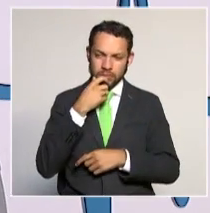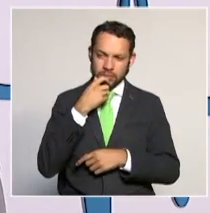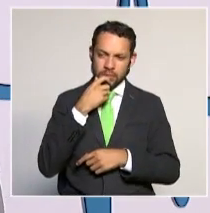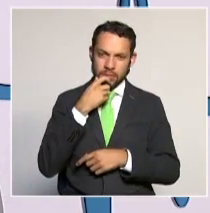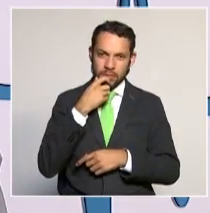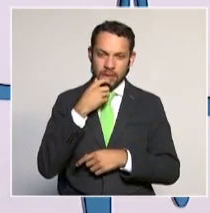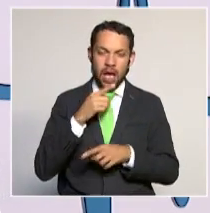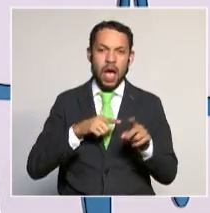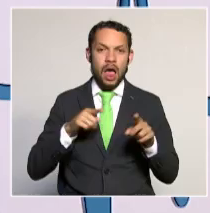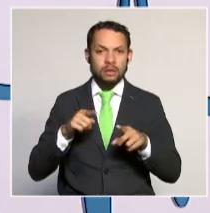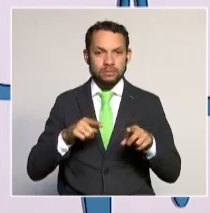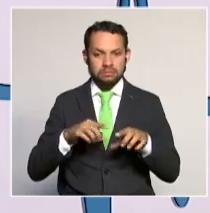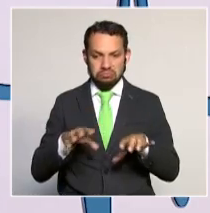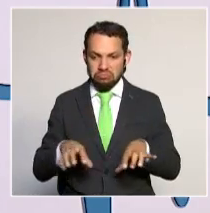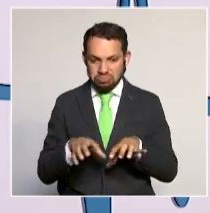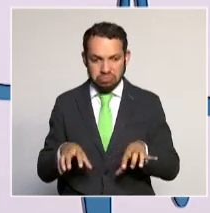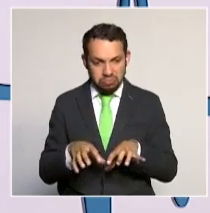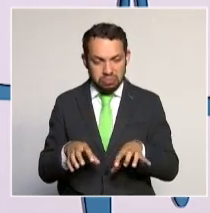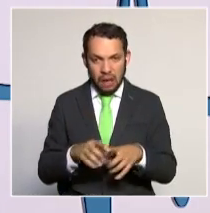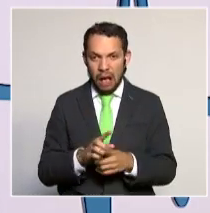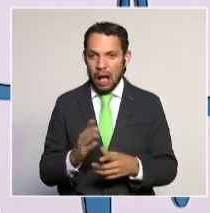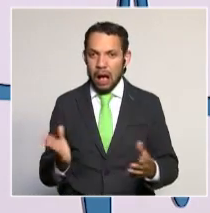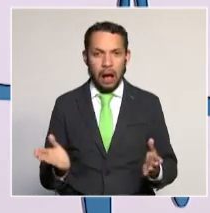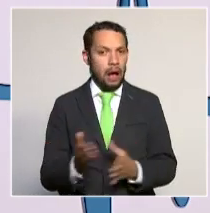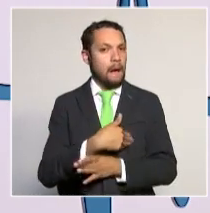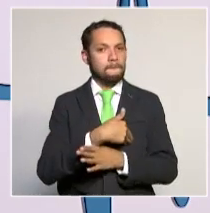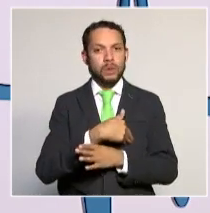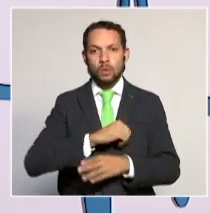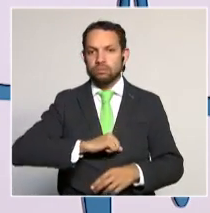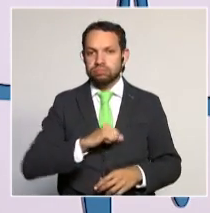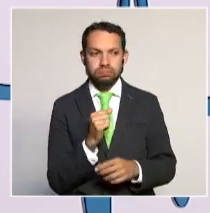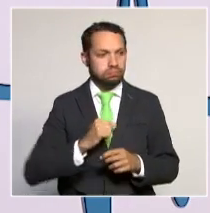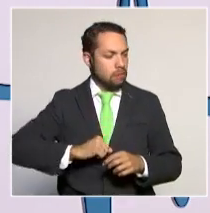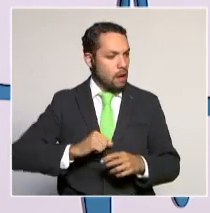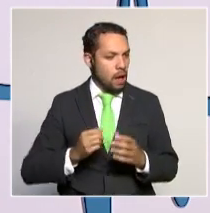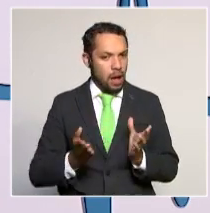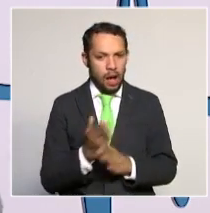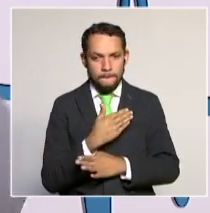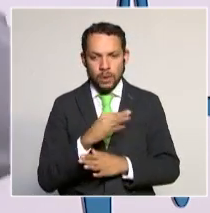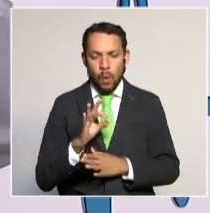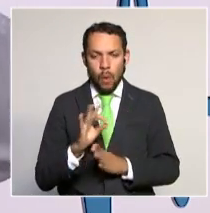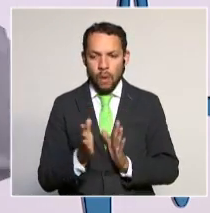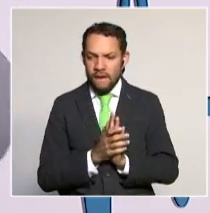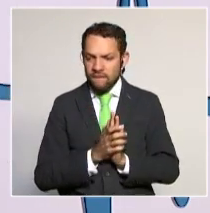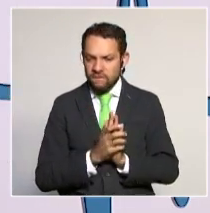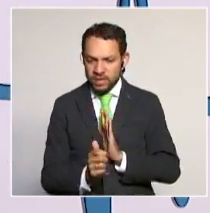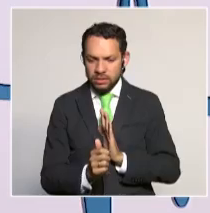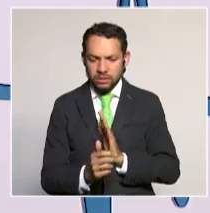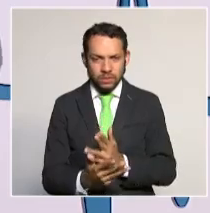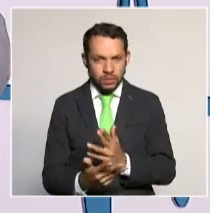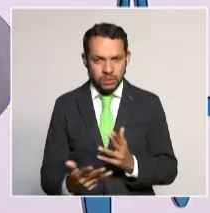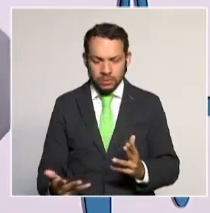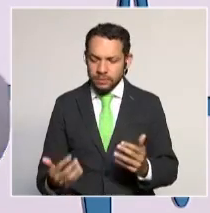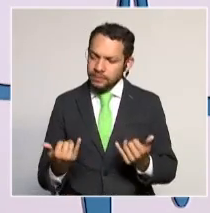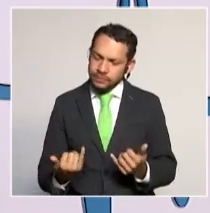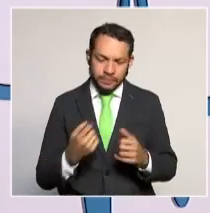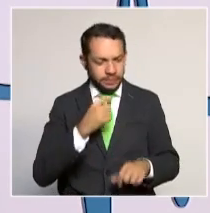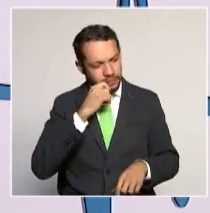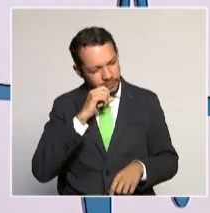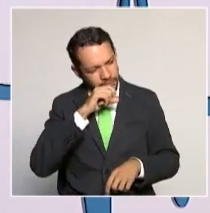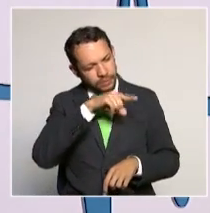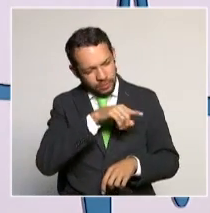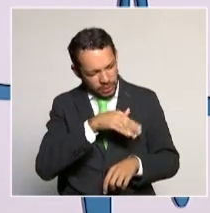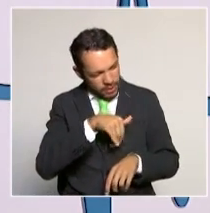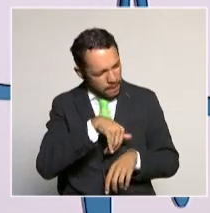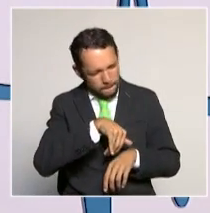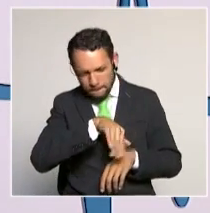cambios de muchas actitudes, comportamiento, habilidades motoras. ¿Qué es lo que más está afectando? Que, además de eso